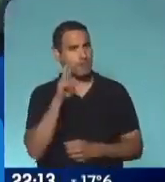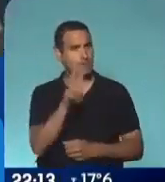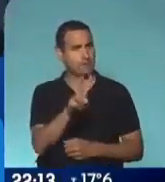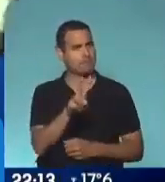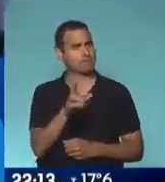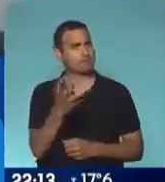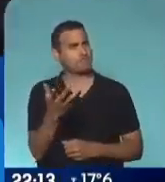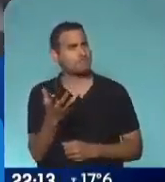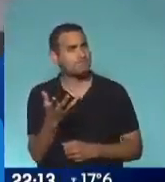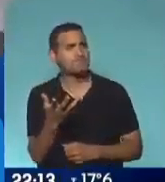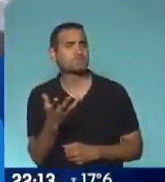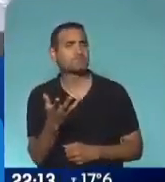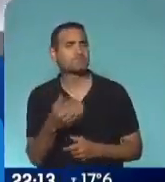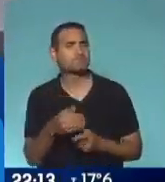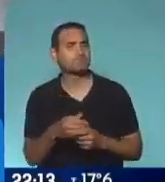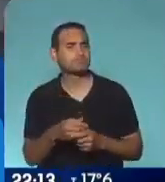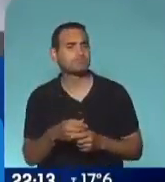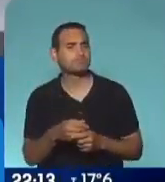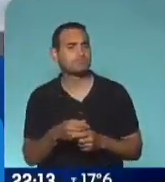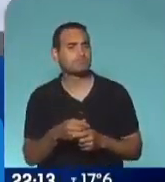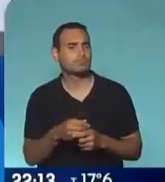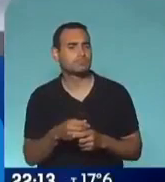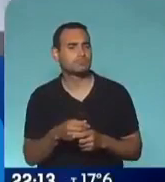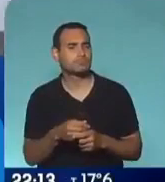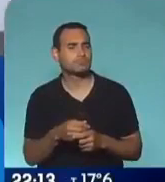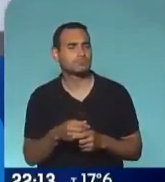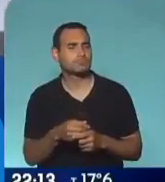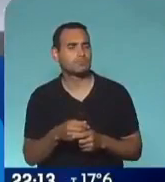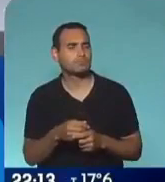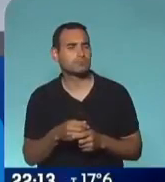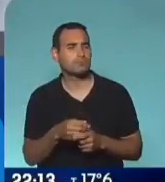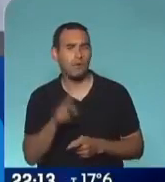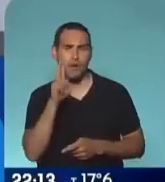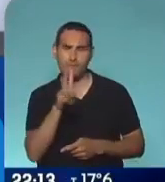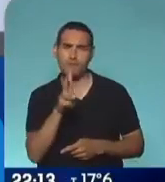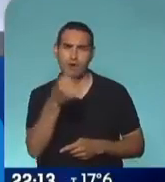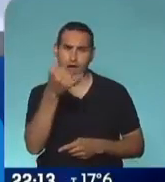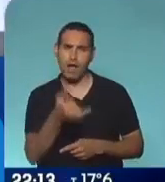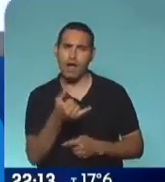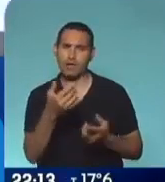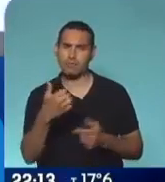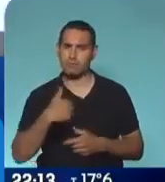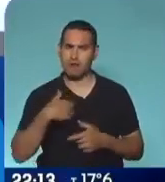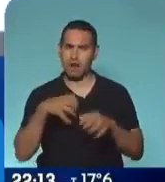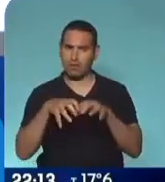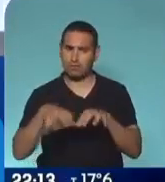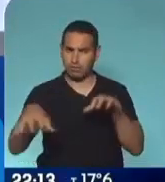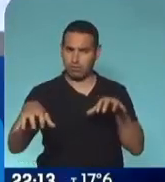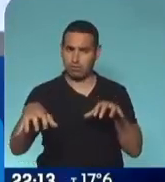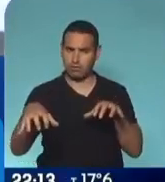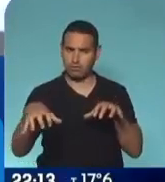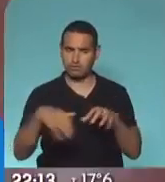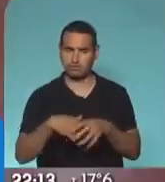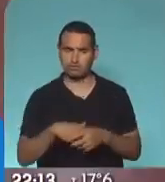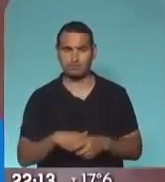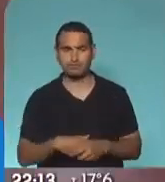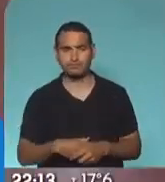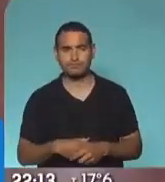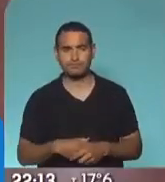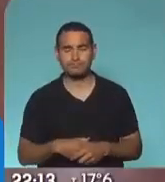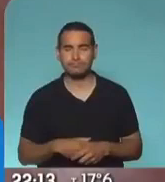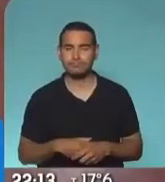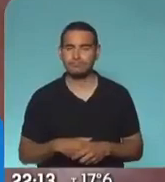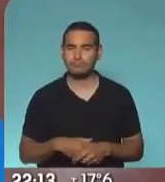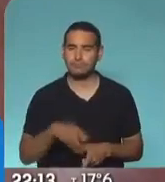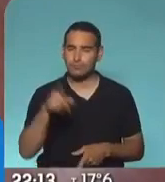es una suerte de fisura fuerte del sector militar, ¿no? Muy fuerte. Bruno,